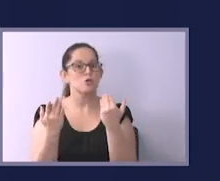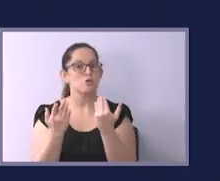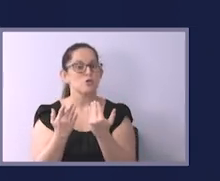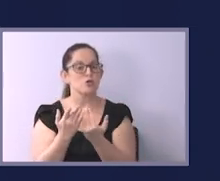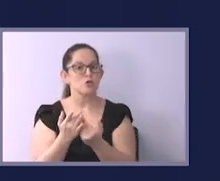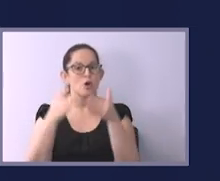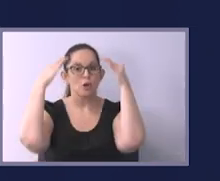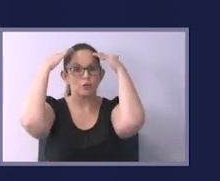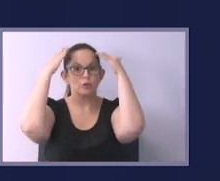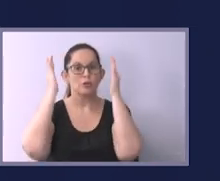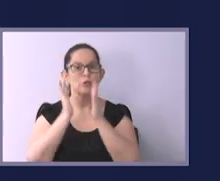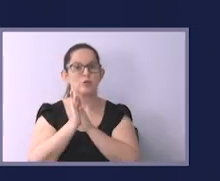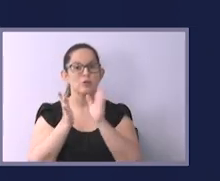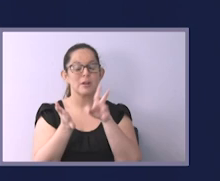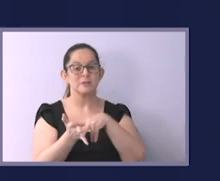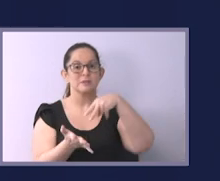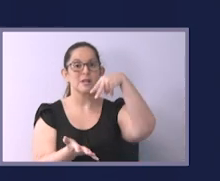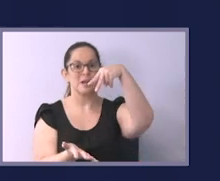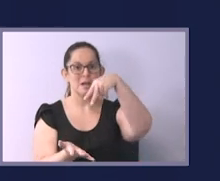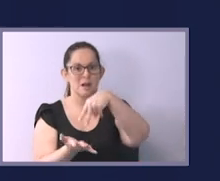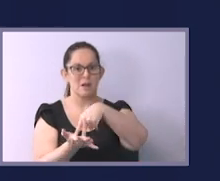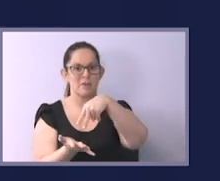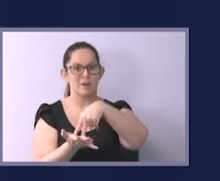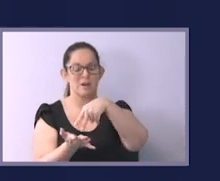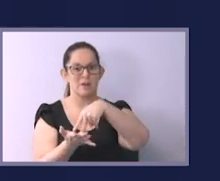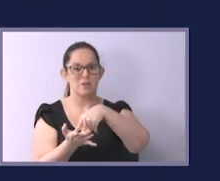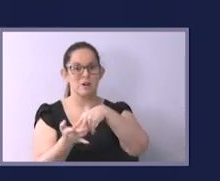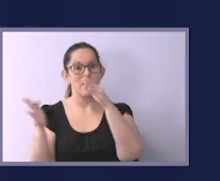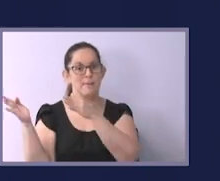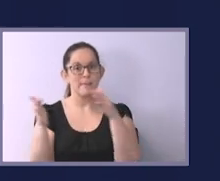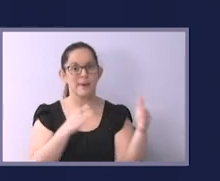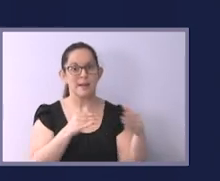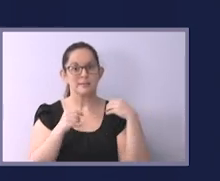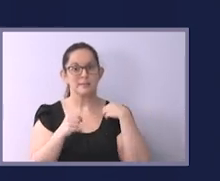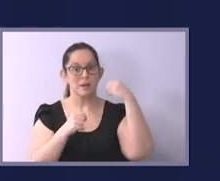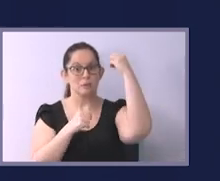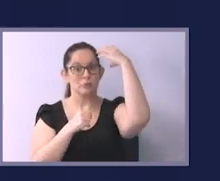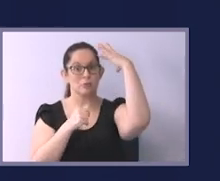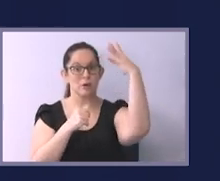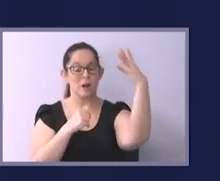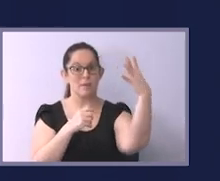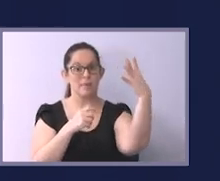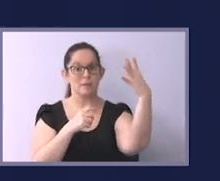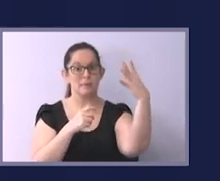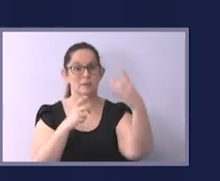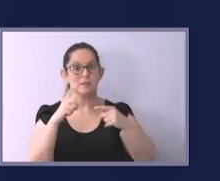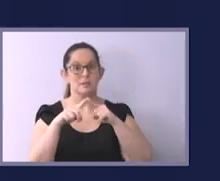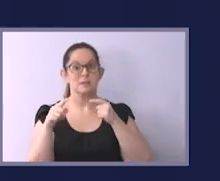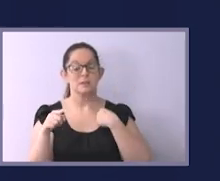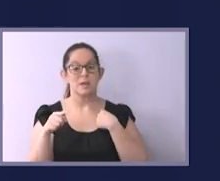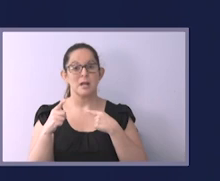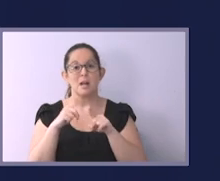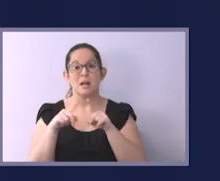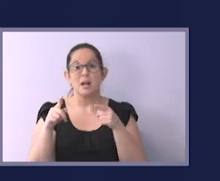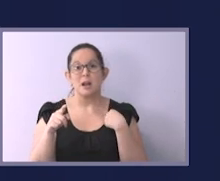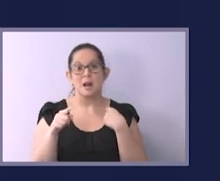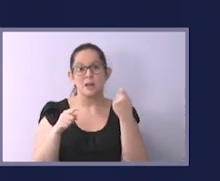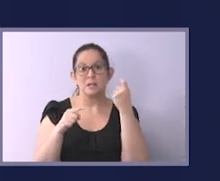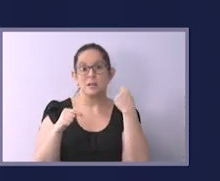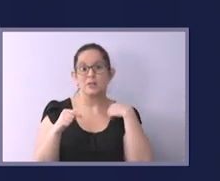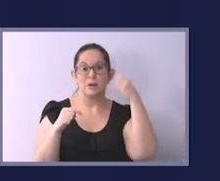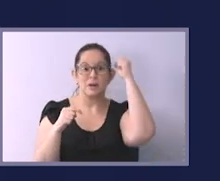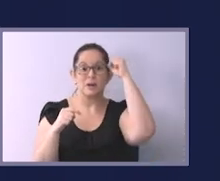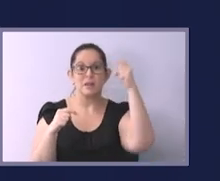aquellas vírgenes se levantaron y arreglaron sus lámparas. Y las insensatas dijeron a